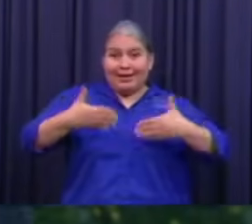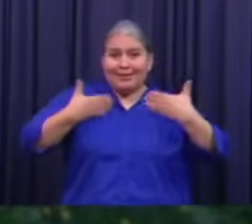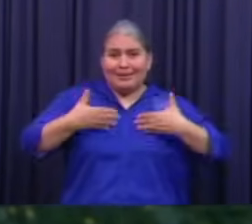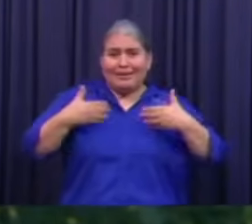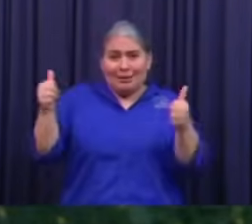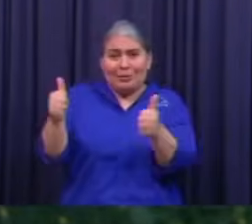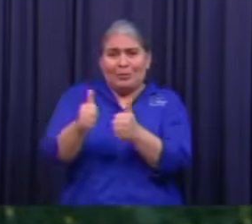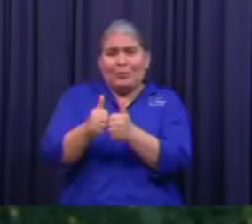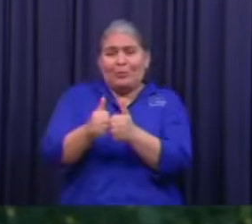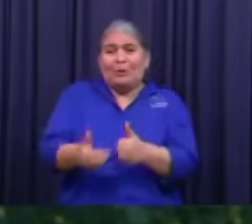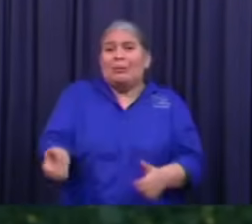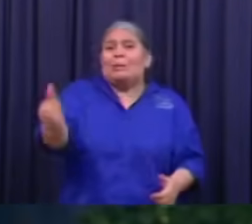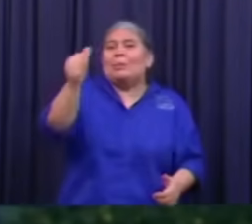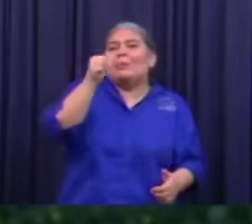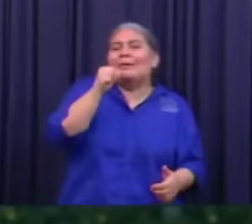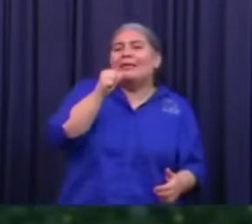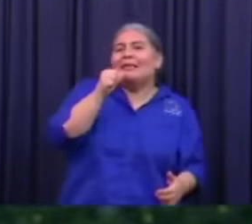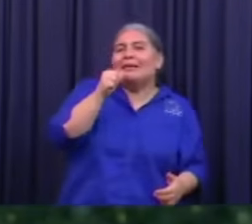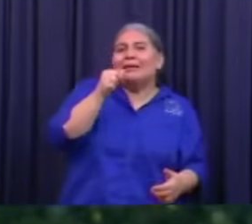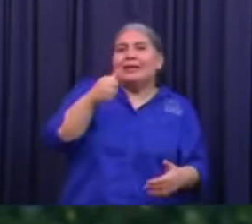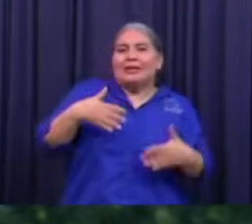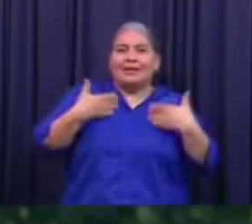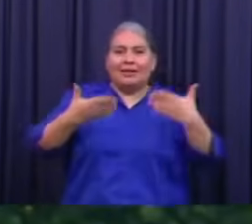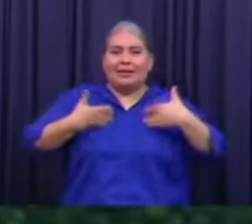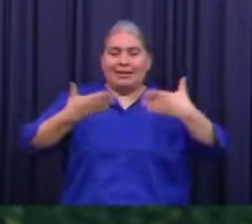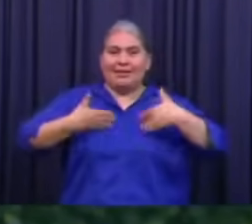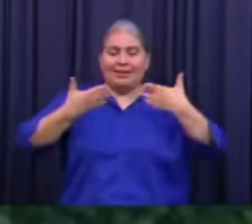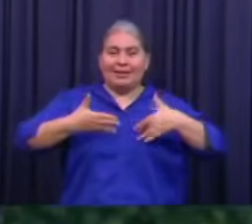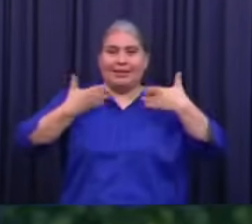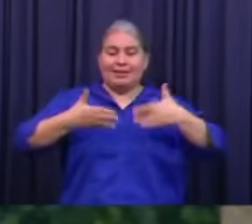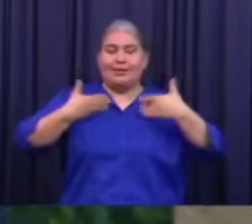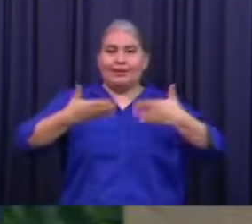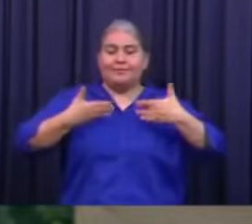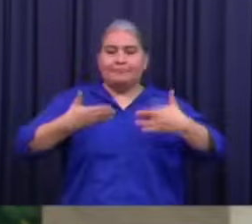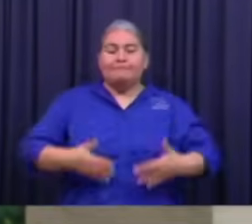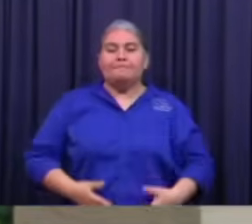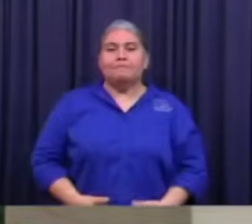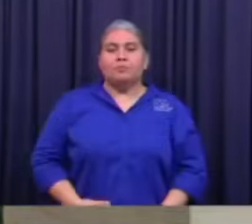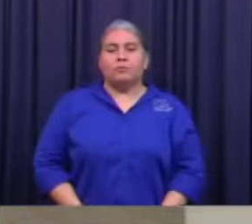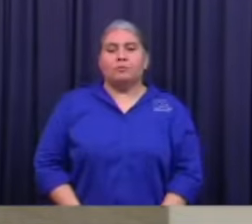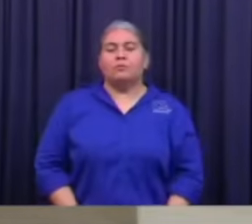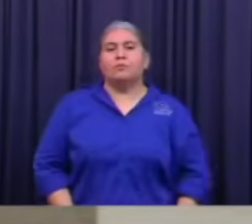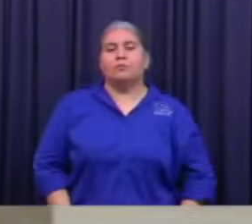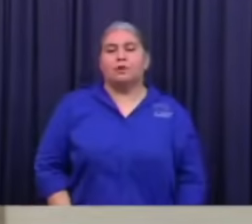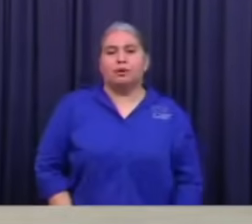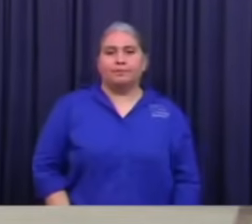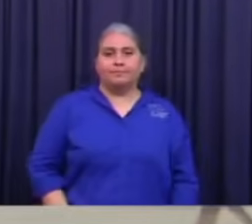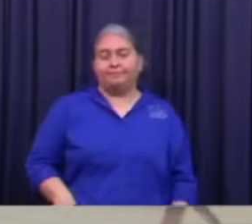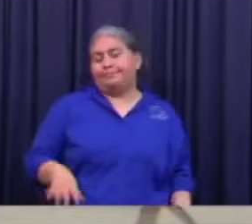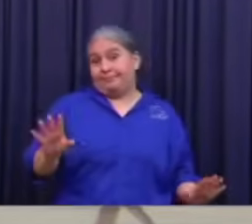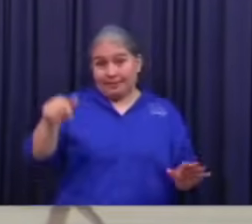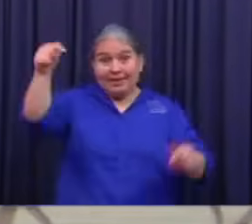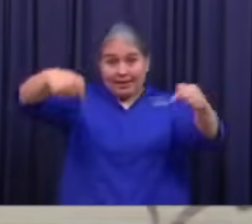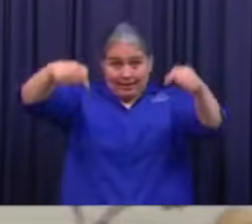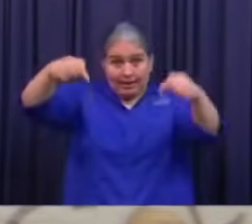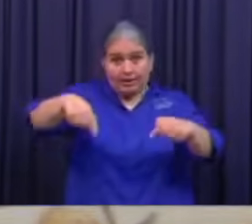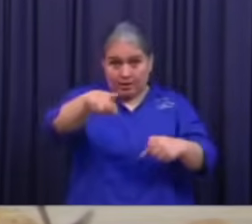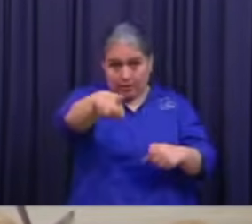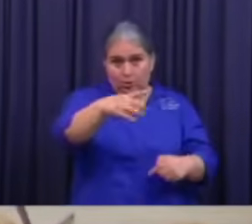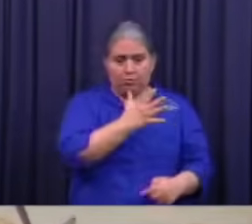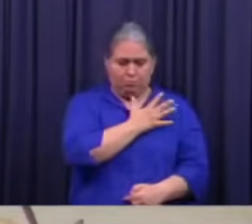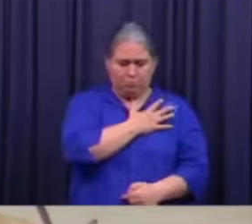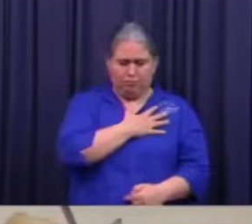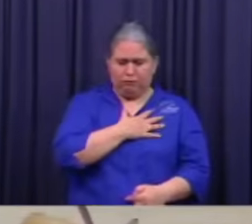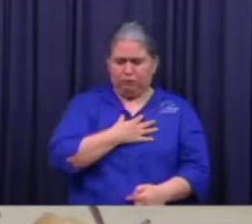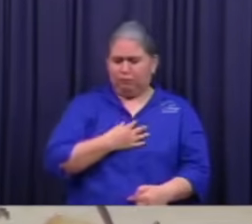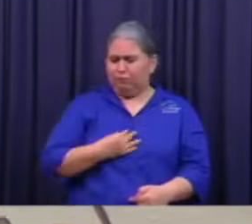bebieron y se alegraron hoy si alguien vino triste te quiero decir que